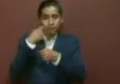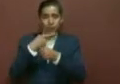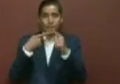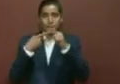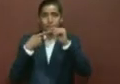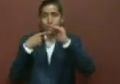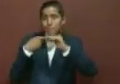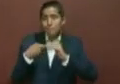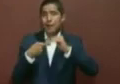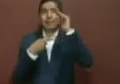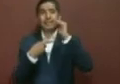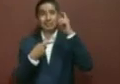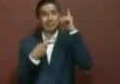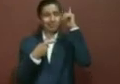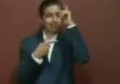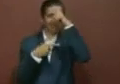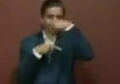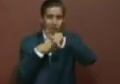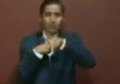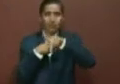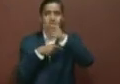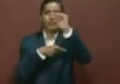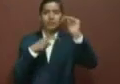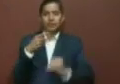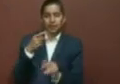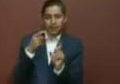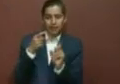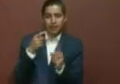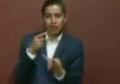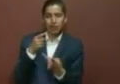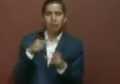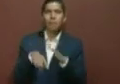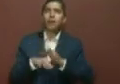más dificultades, y número 32, el